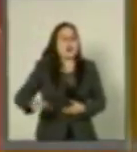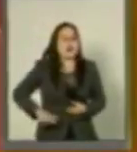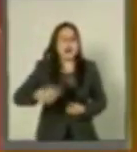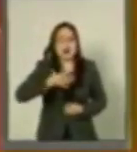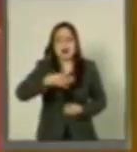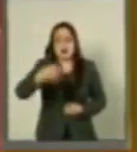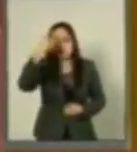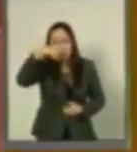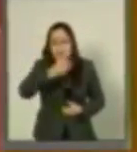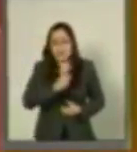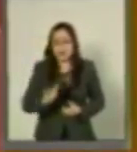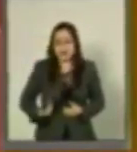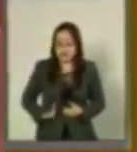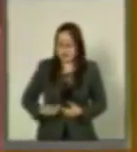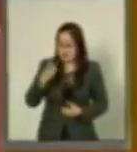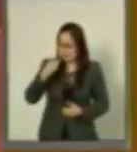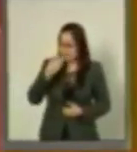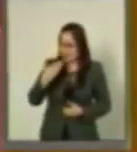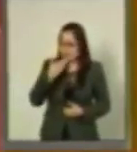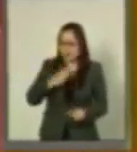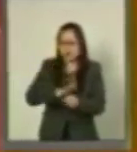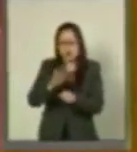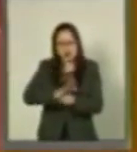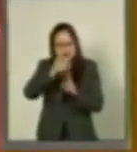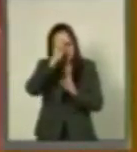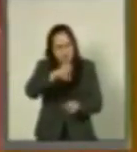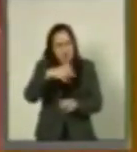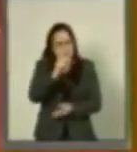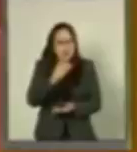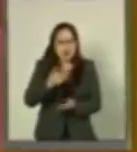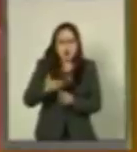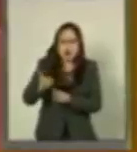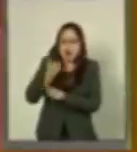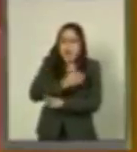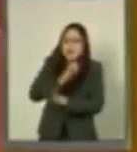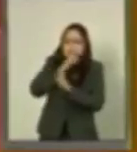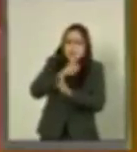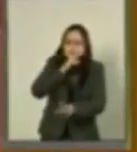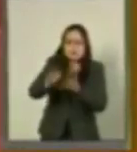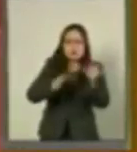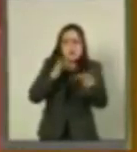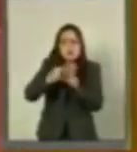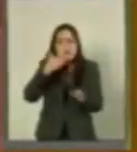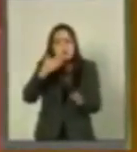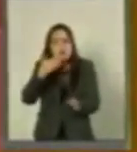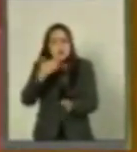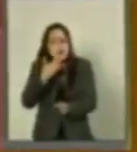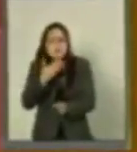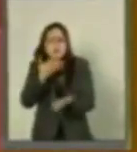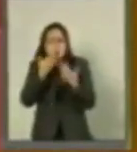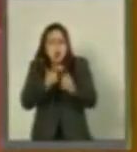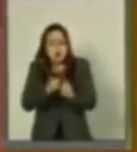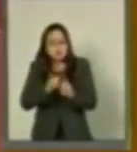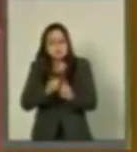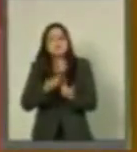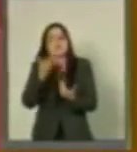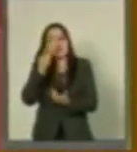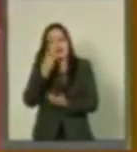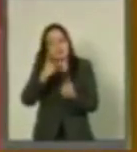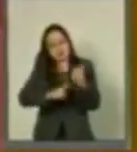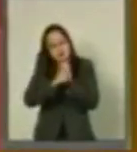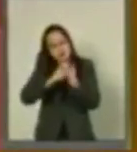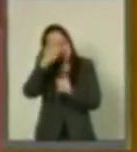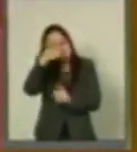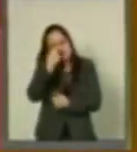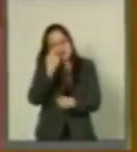es legítimo, pero se complica cuando los resultados no llegan, señor secretario.